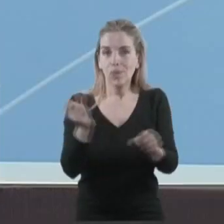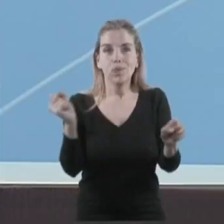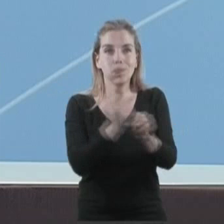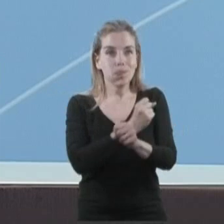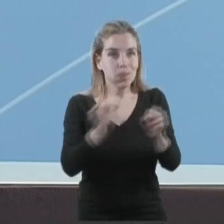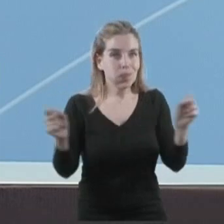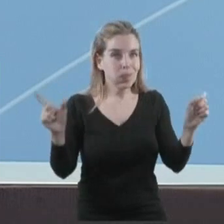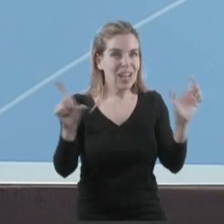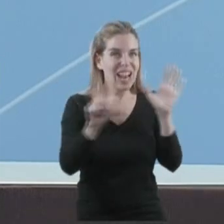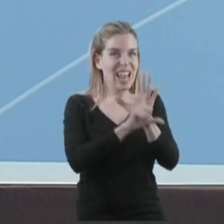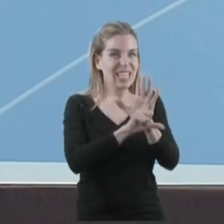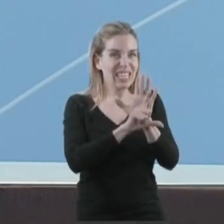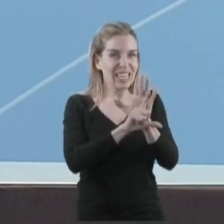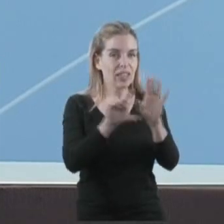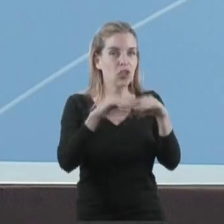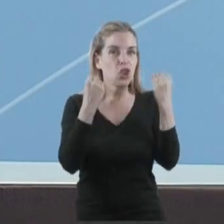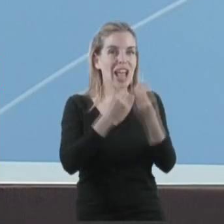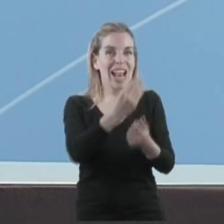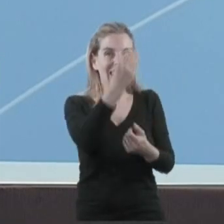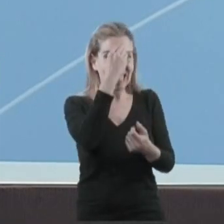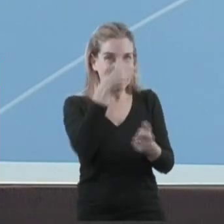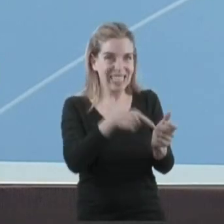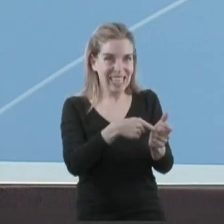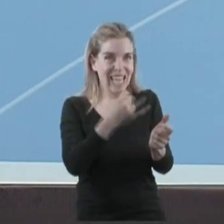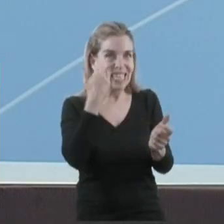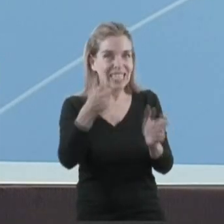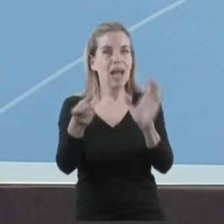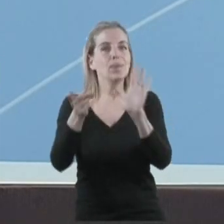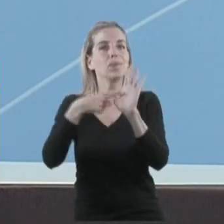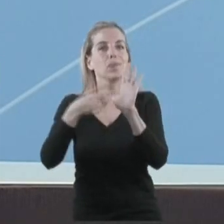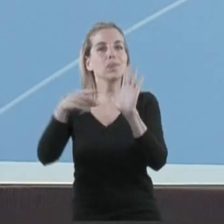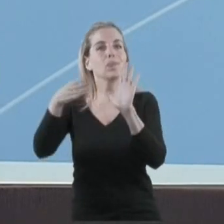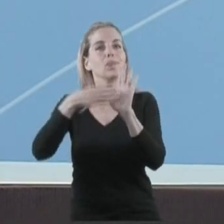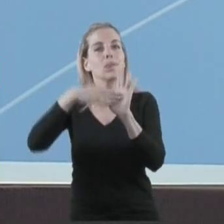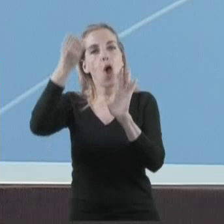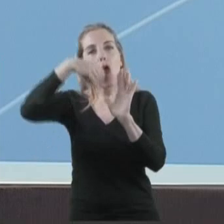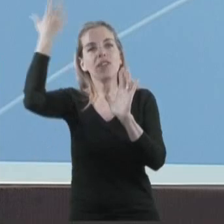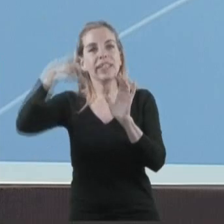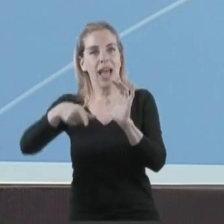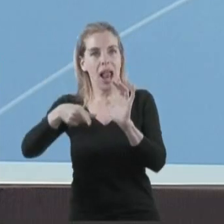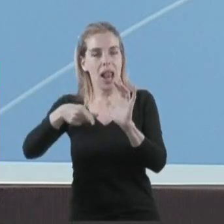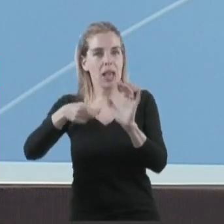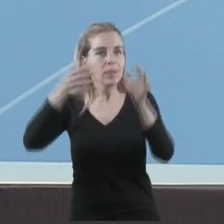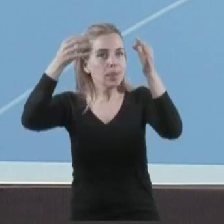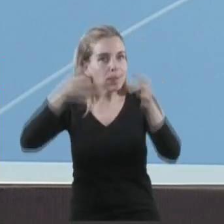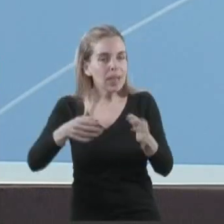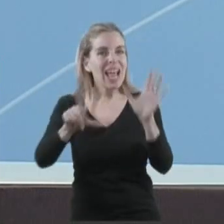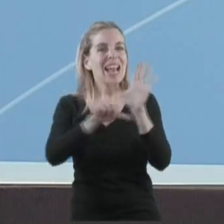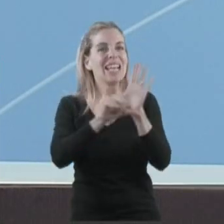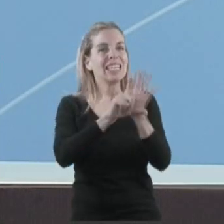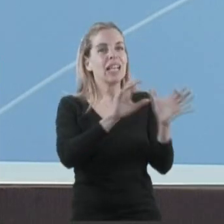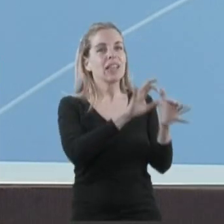y se sancionaron 15 leyes económicas. Todas leyes económicas en las cuales